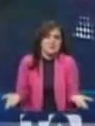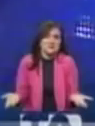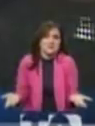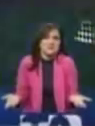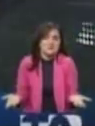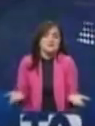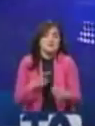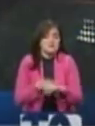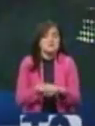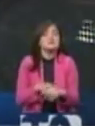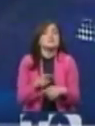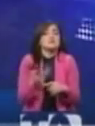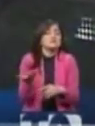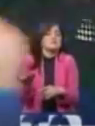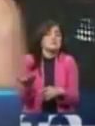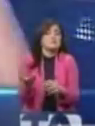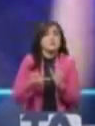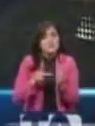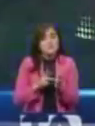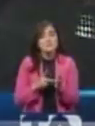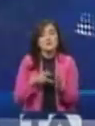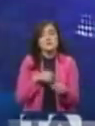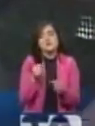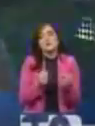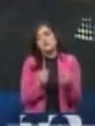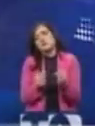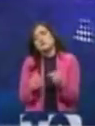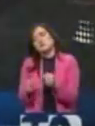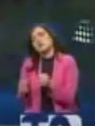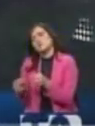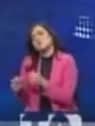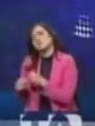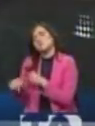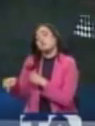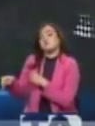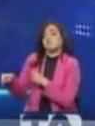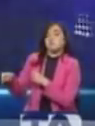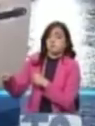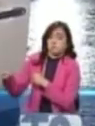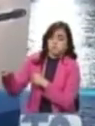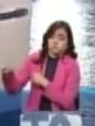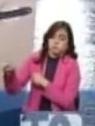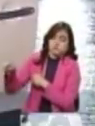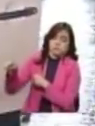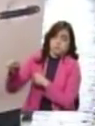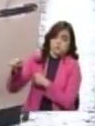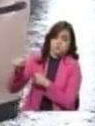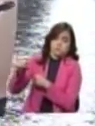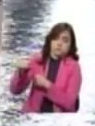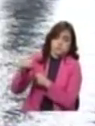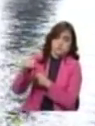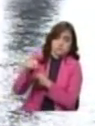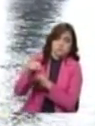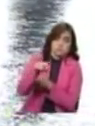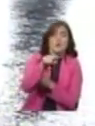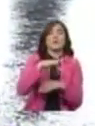de aquí, imagínense a qué horas me va a implicar de que tengo que darme la vuelta, irme por Los Bancos para poder llegar. O sea, de igual manera estoy llegando a la madrugada a Santo